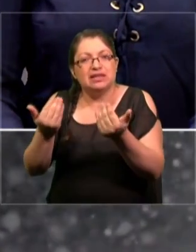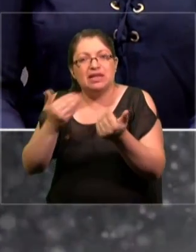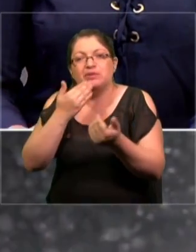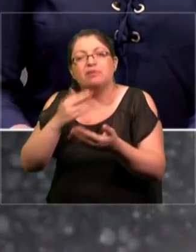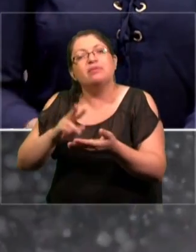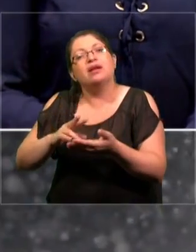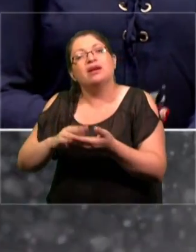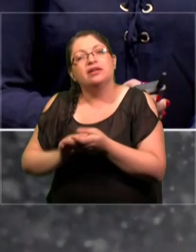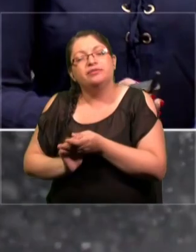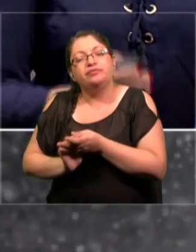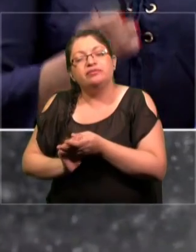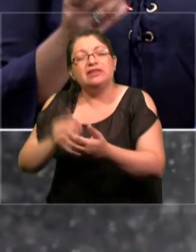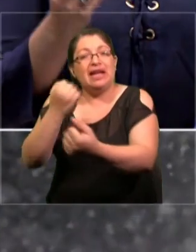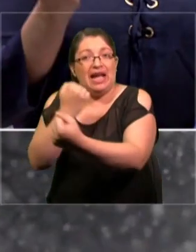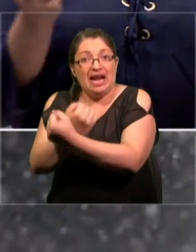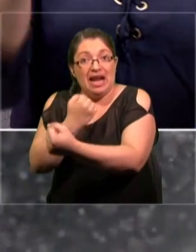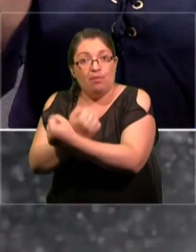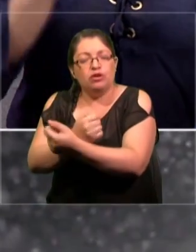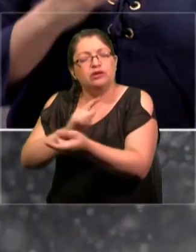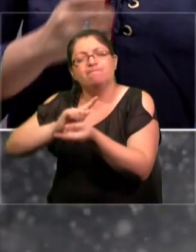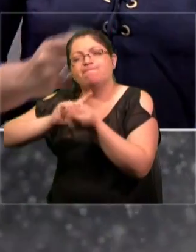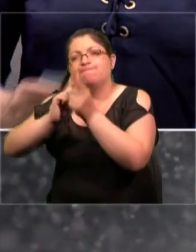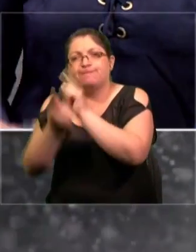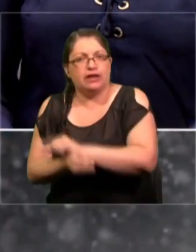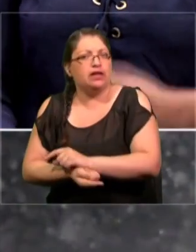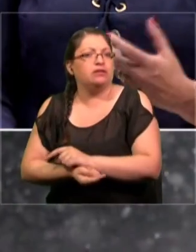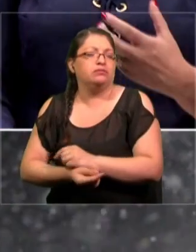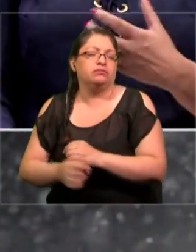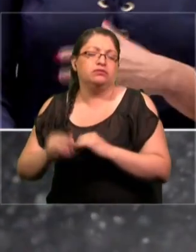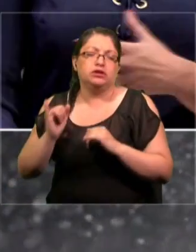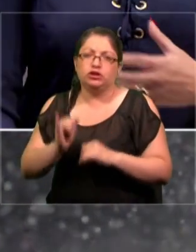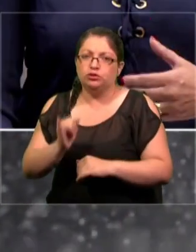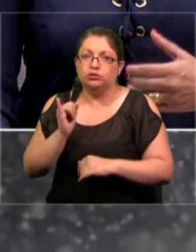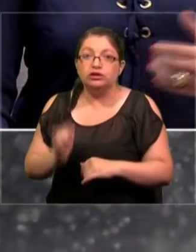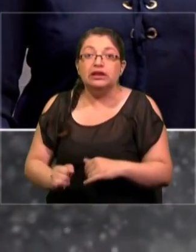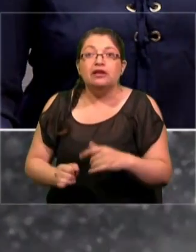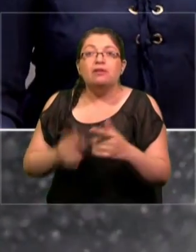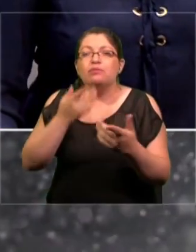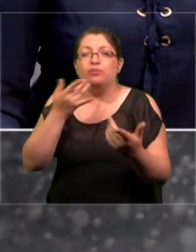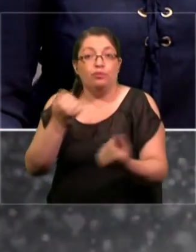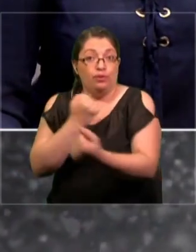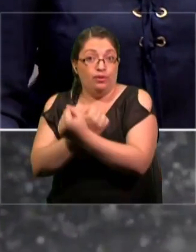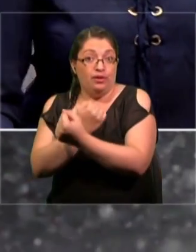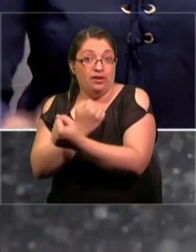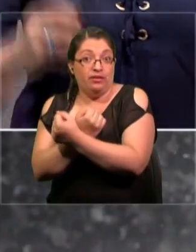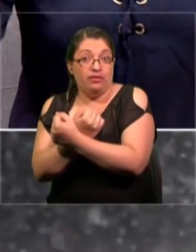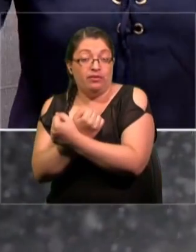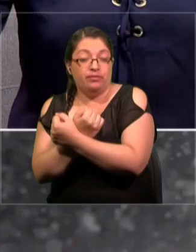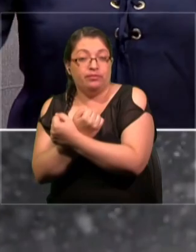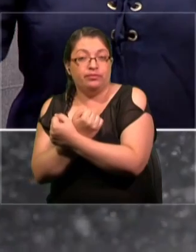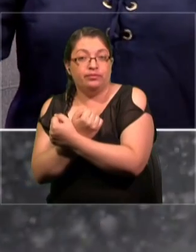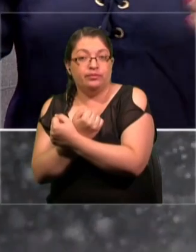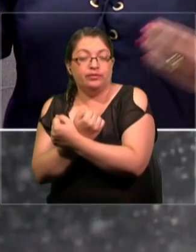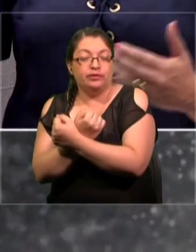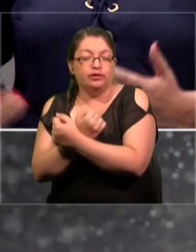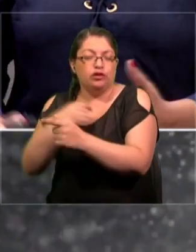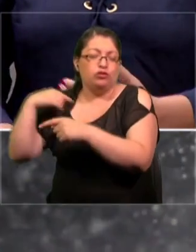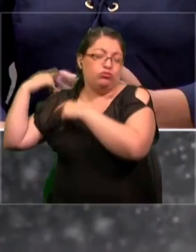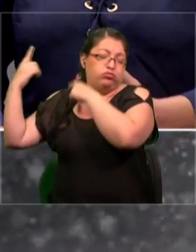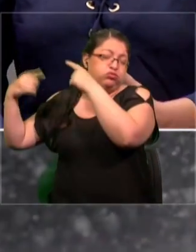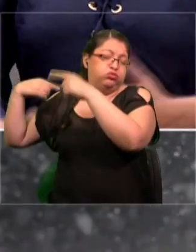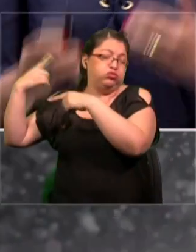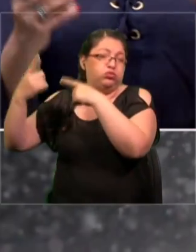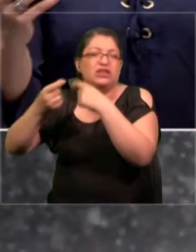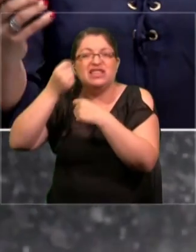reforma policial de forma perentoria. ¿Por qué? Porque la policía es históricamente